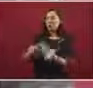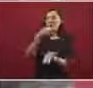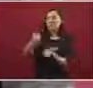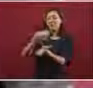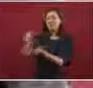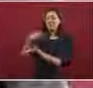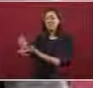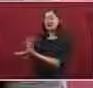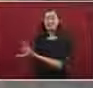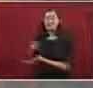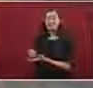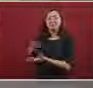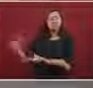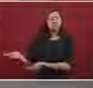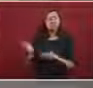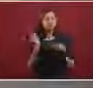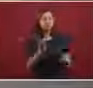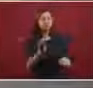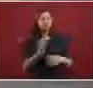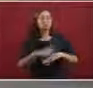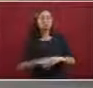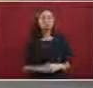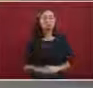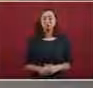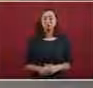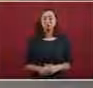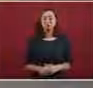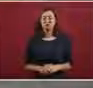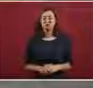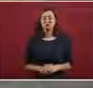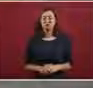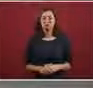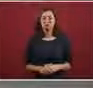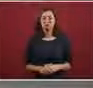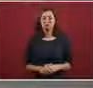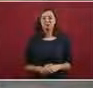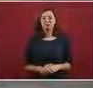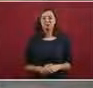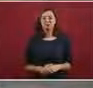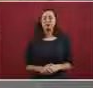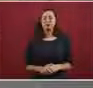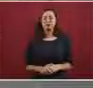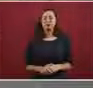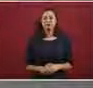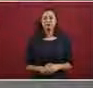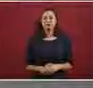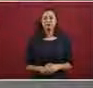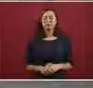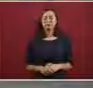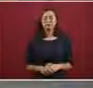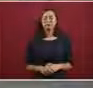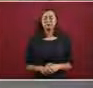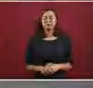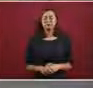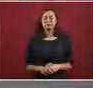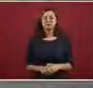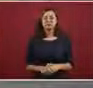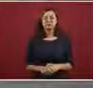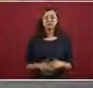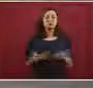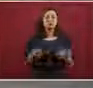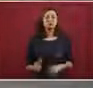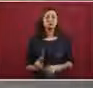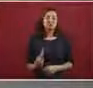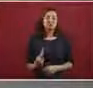y se pusieron de acuerdo los del